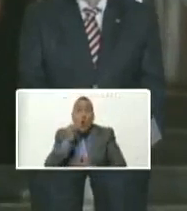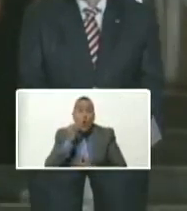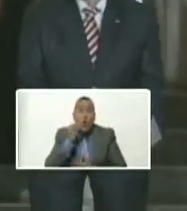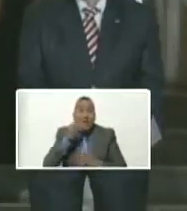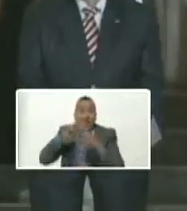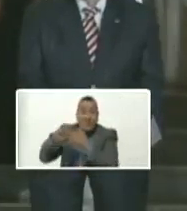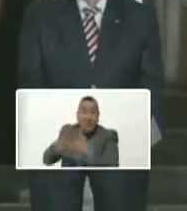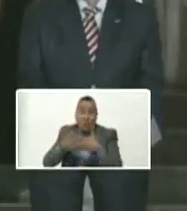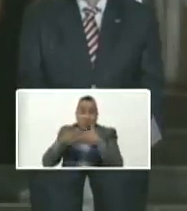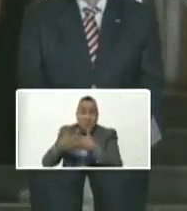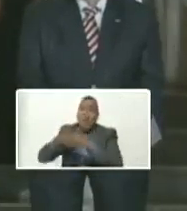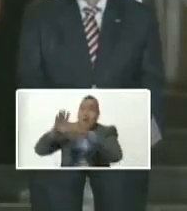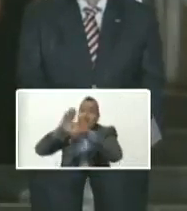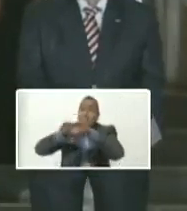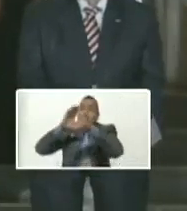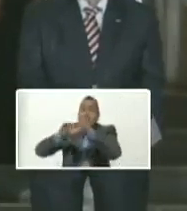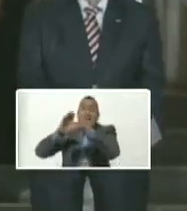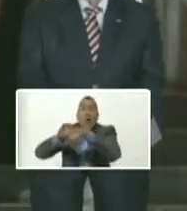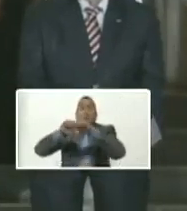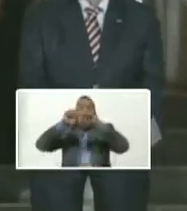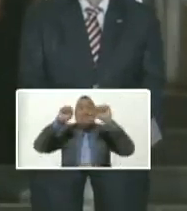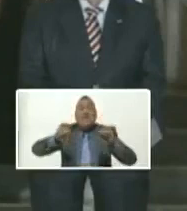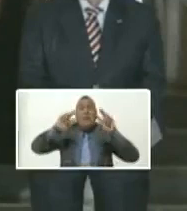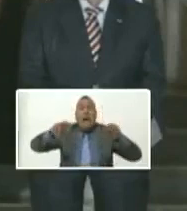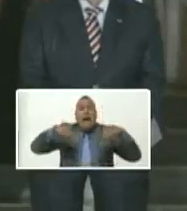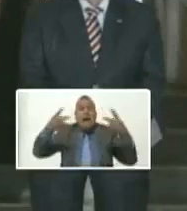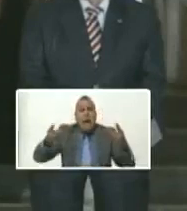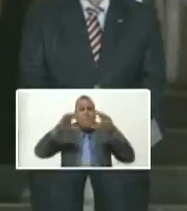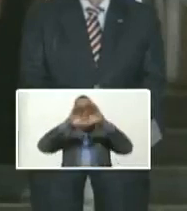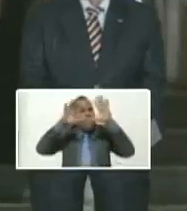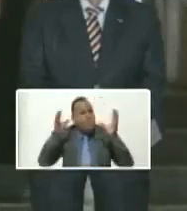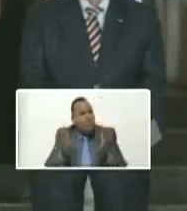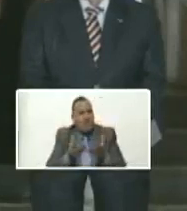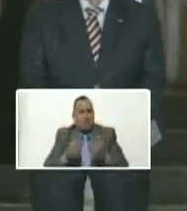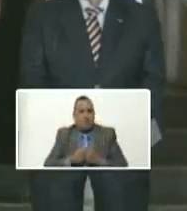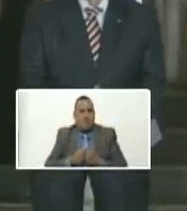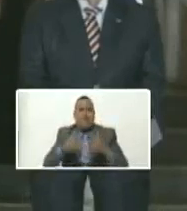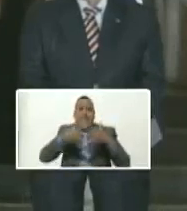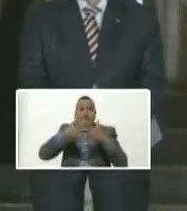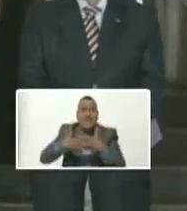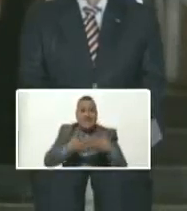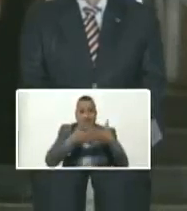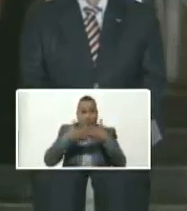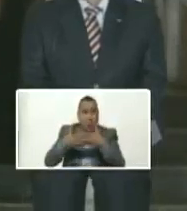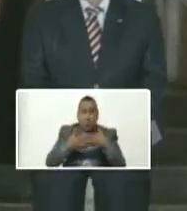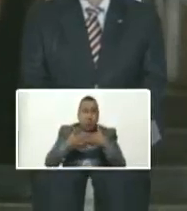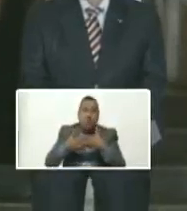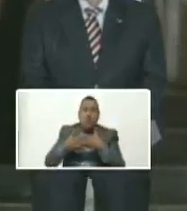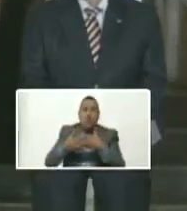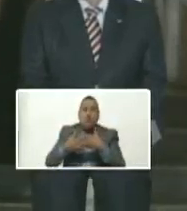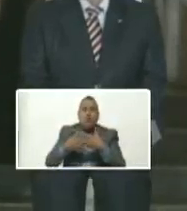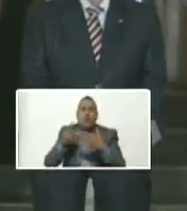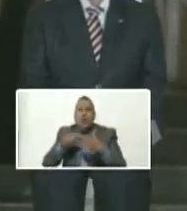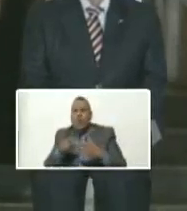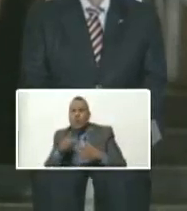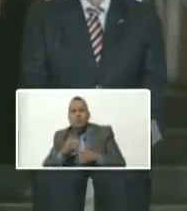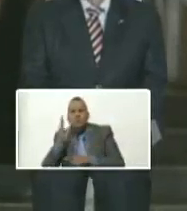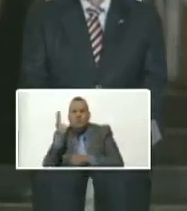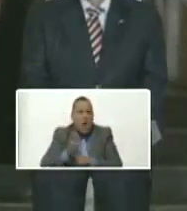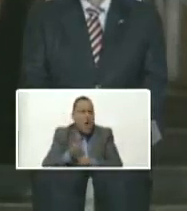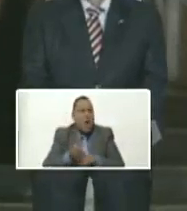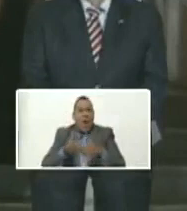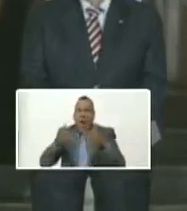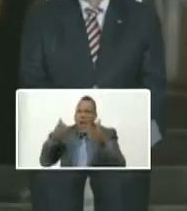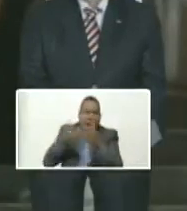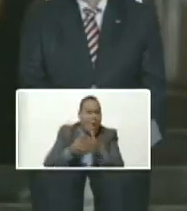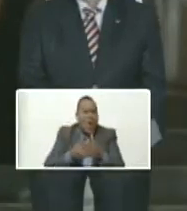exigiendo a gritos un nuevo sistema mundial. Y que los Estados Unidos deje de actuar persiguiendo y sancionando